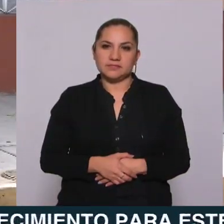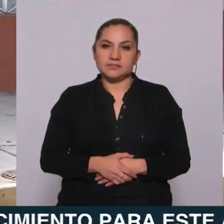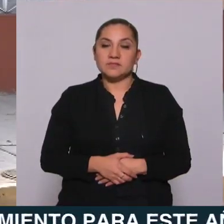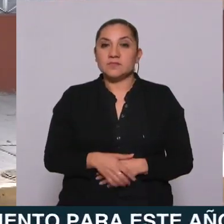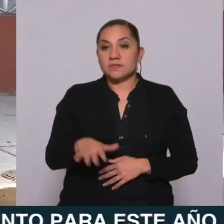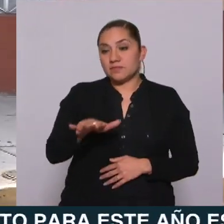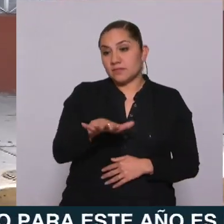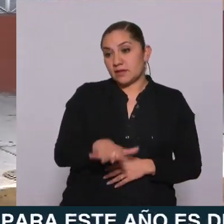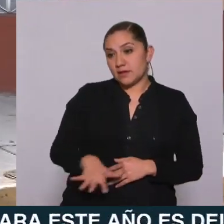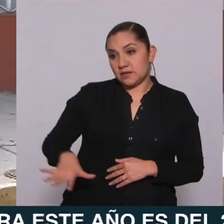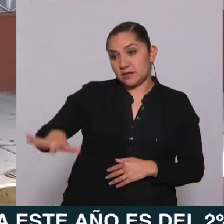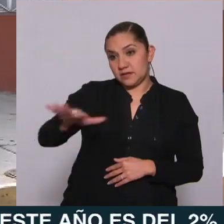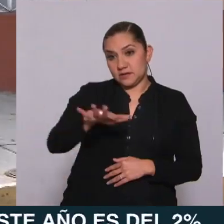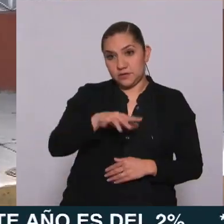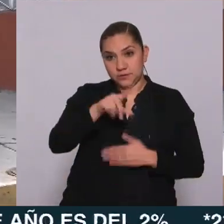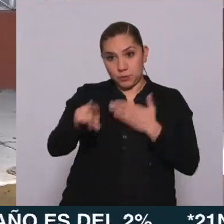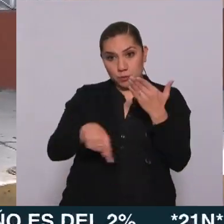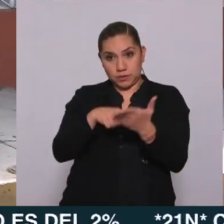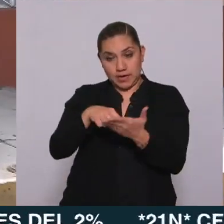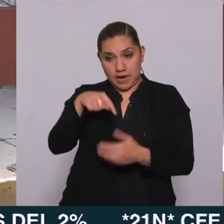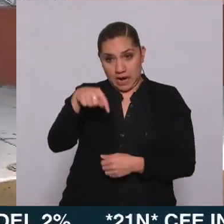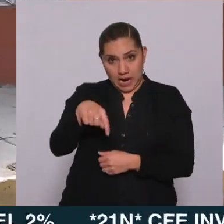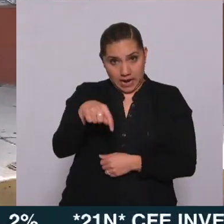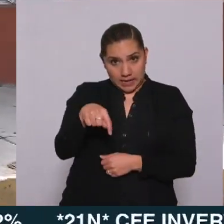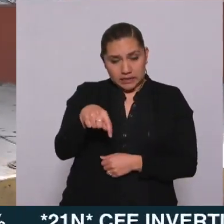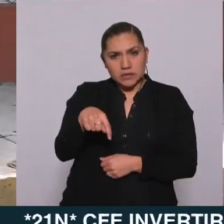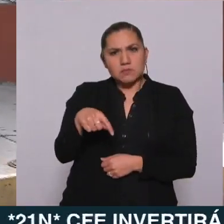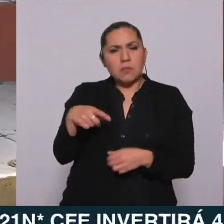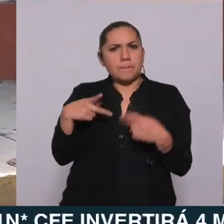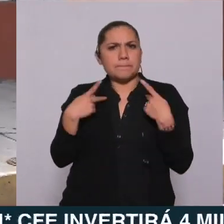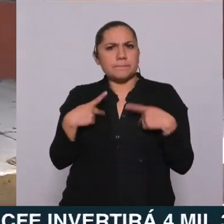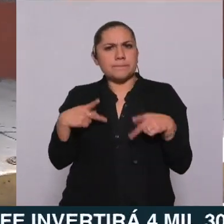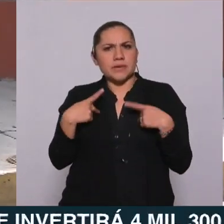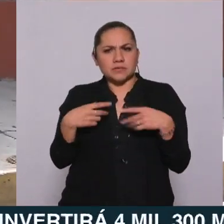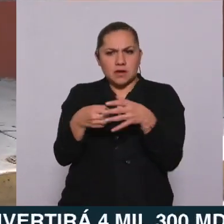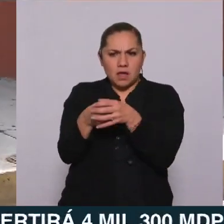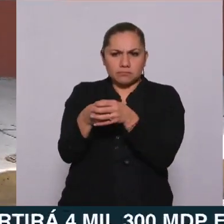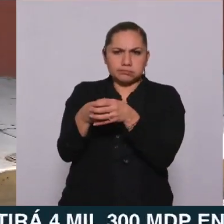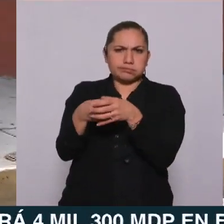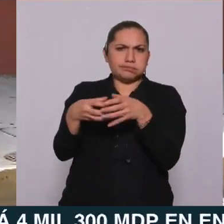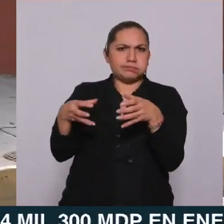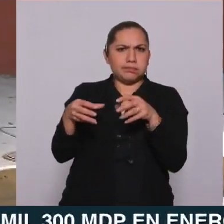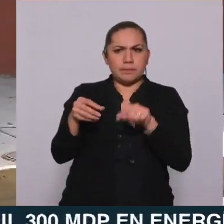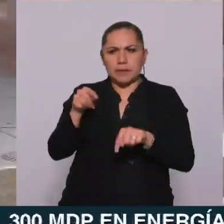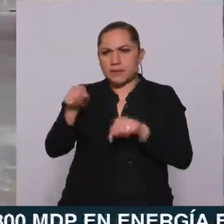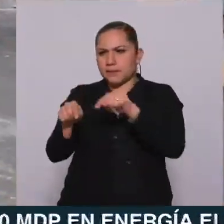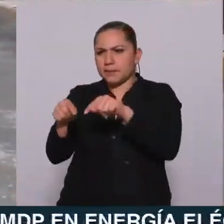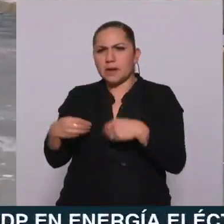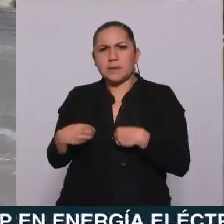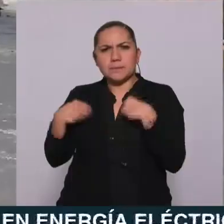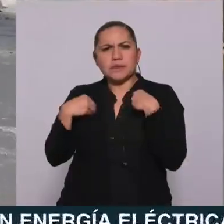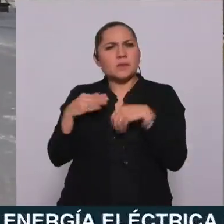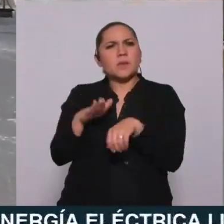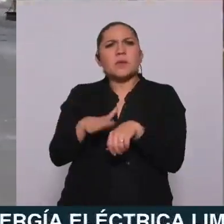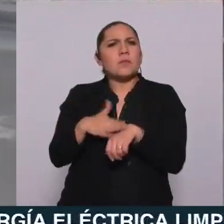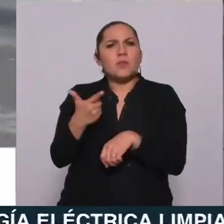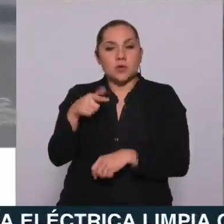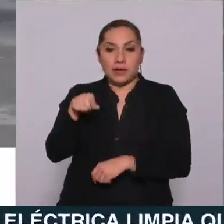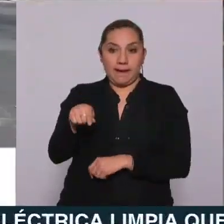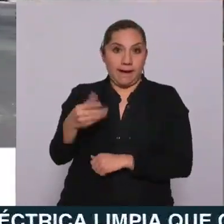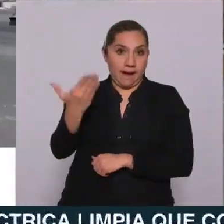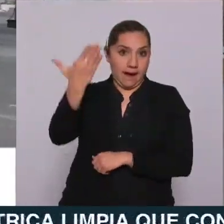Esta colonia nació porque aquí cerca pasaba un tranvía que llegaba